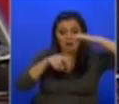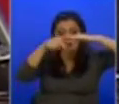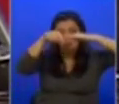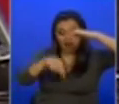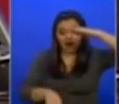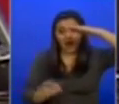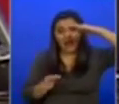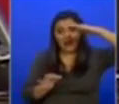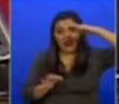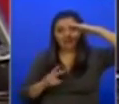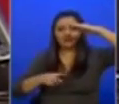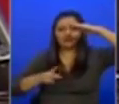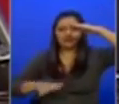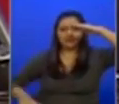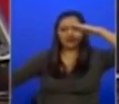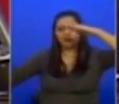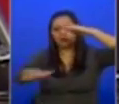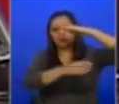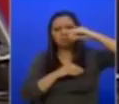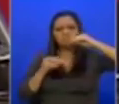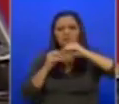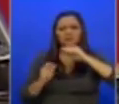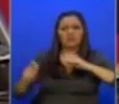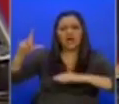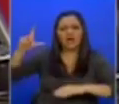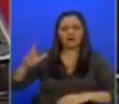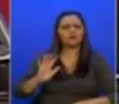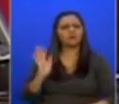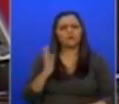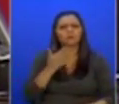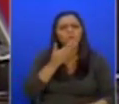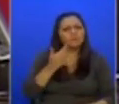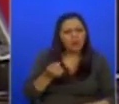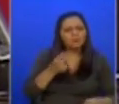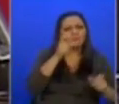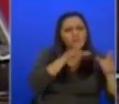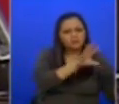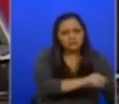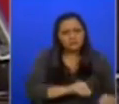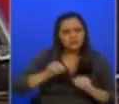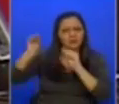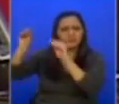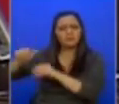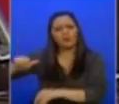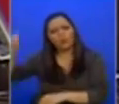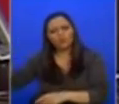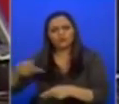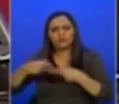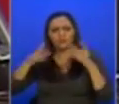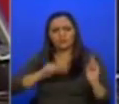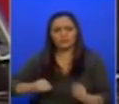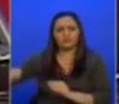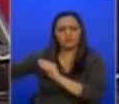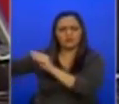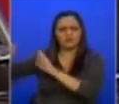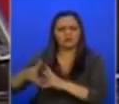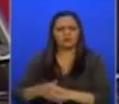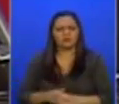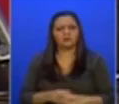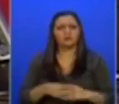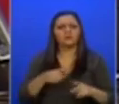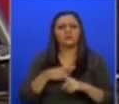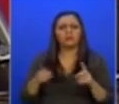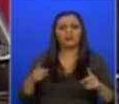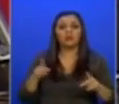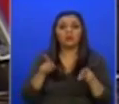los costados los propios solares, que mucho más humano, eficiente era rubicar a esa gente. Incluso se atentaba contra el medio ambiente porque es